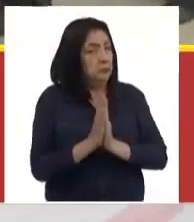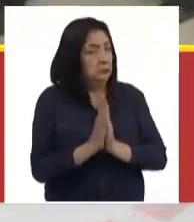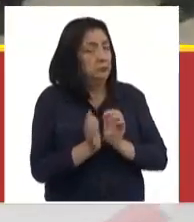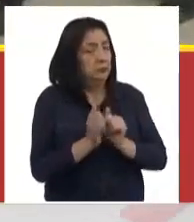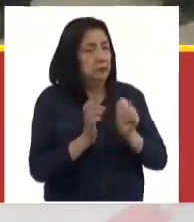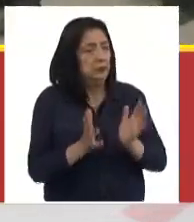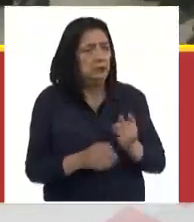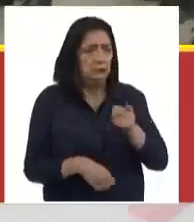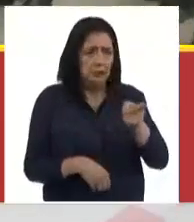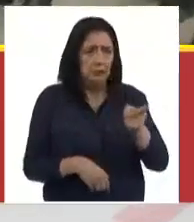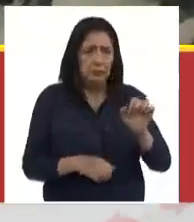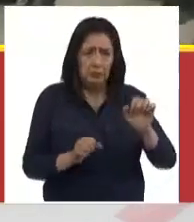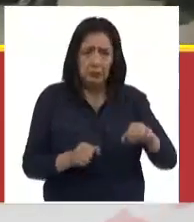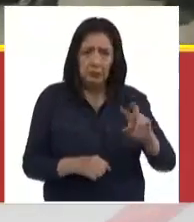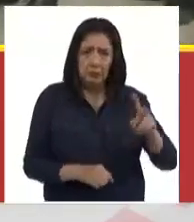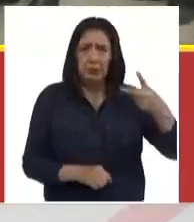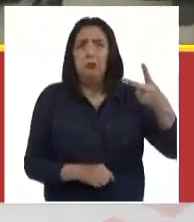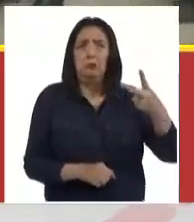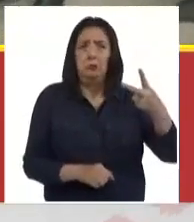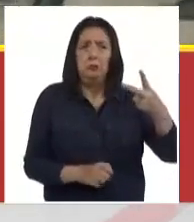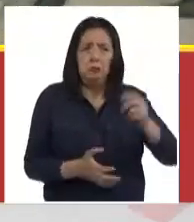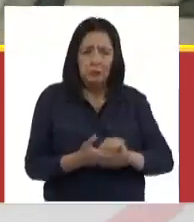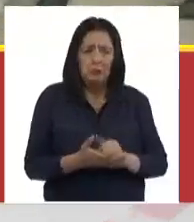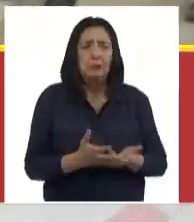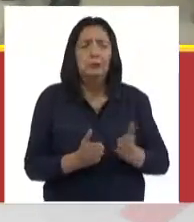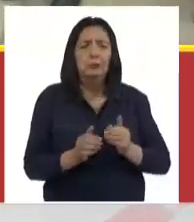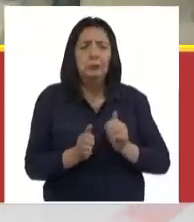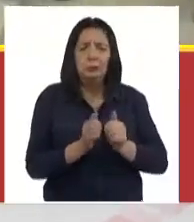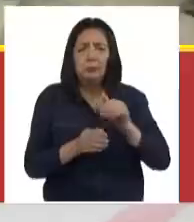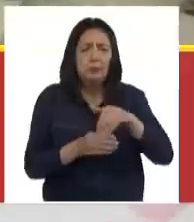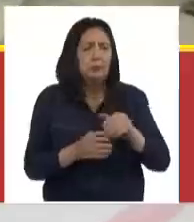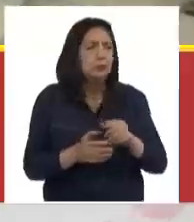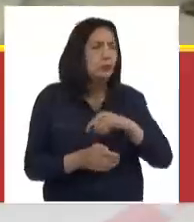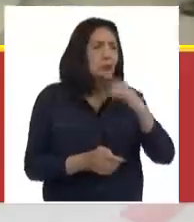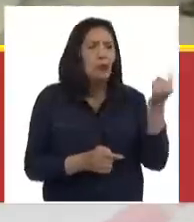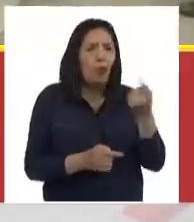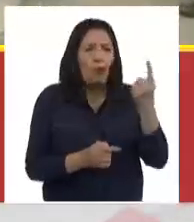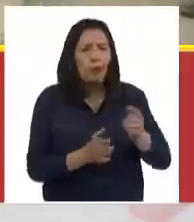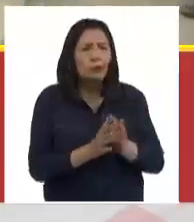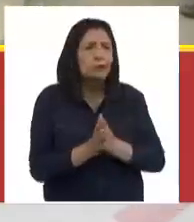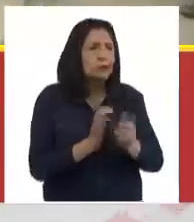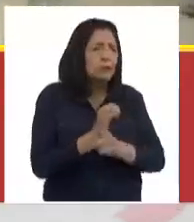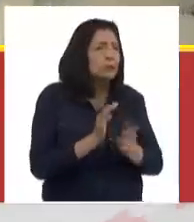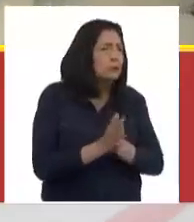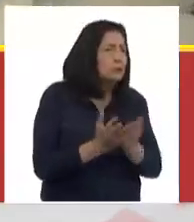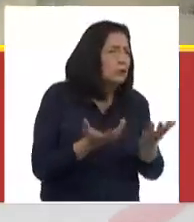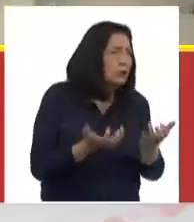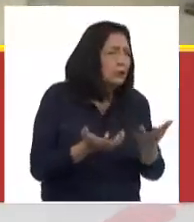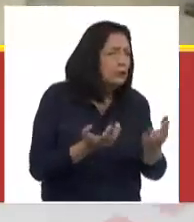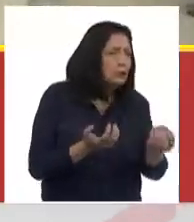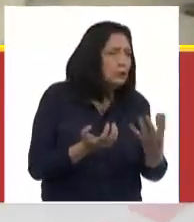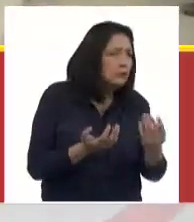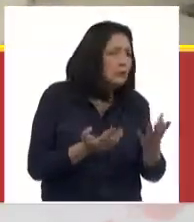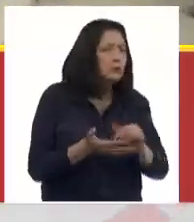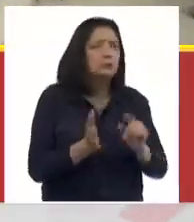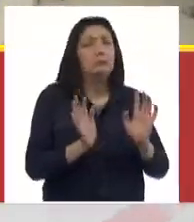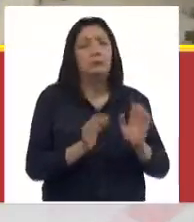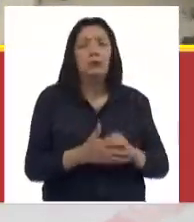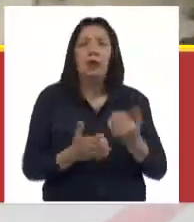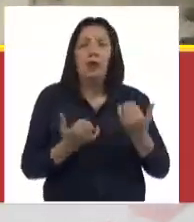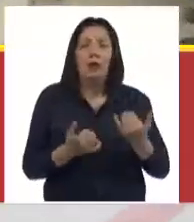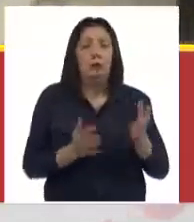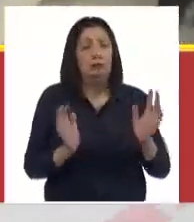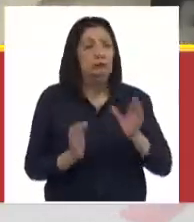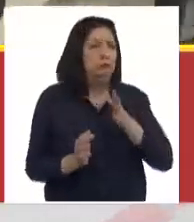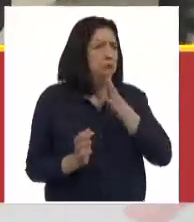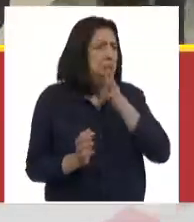candidato porque ahora él está en una segunda vuelta donde todo el país está expectante de sus dichos finalmente y ahora